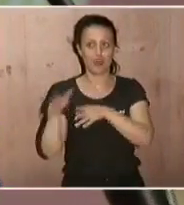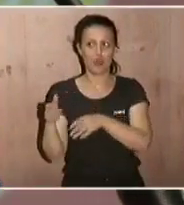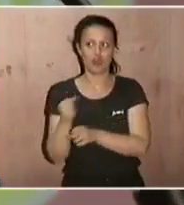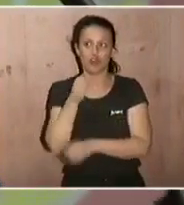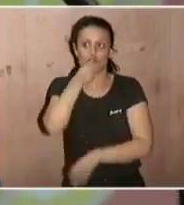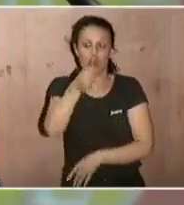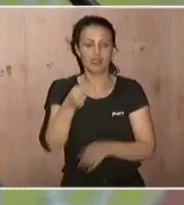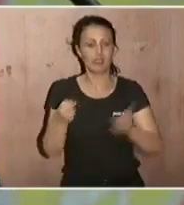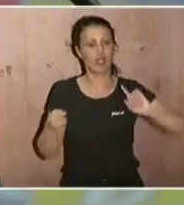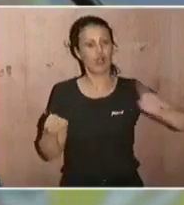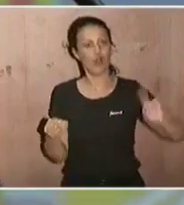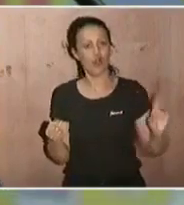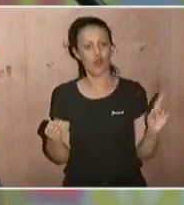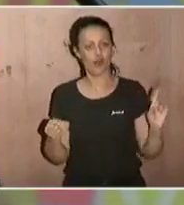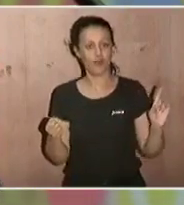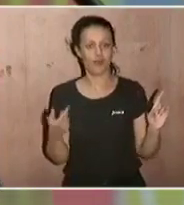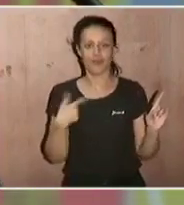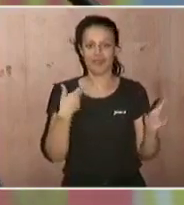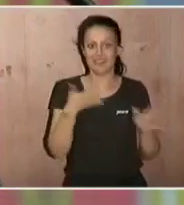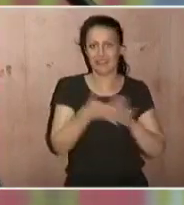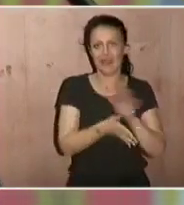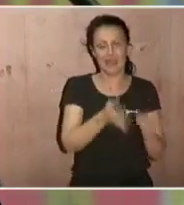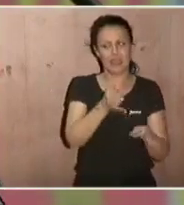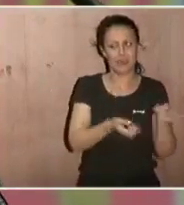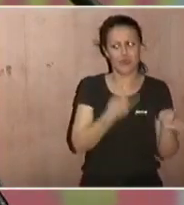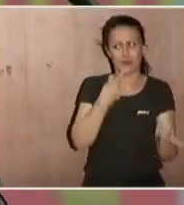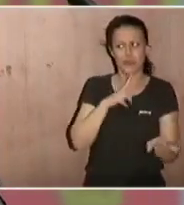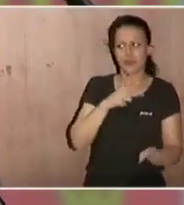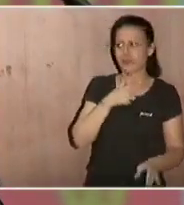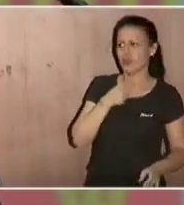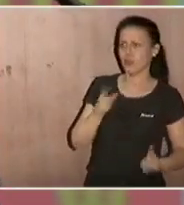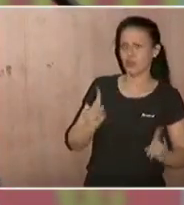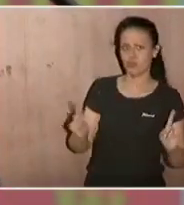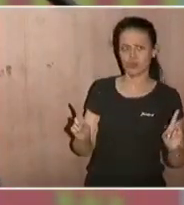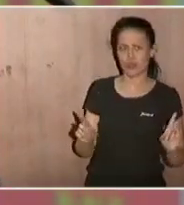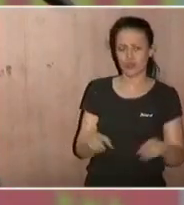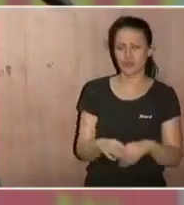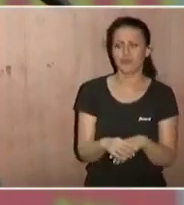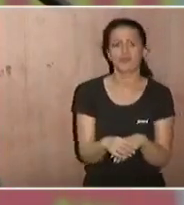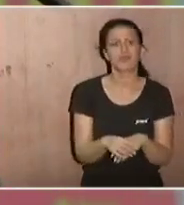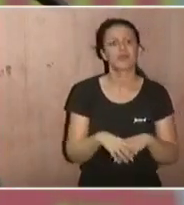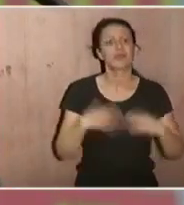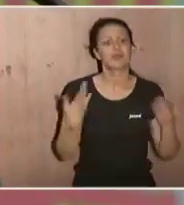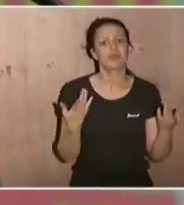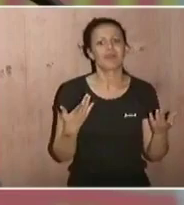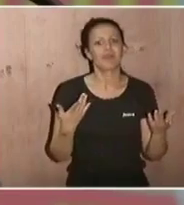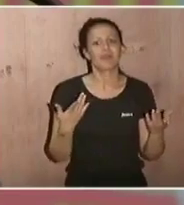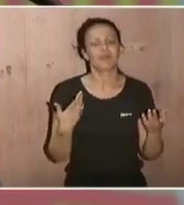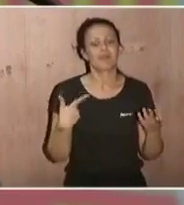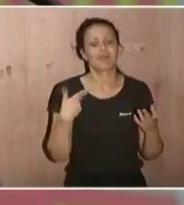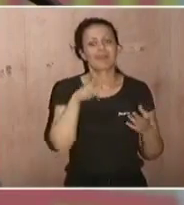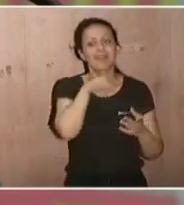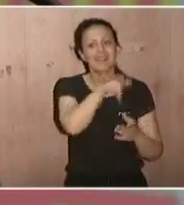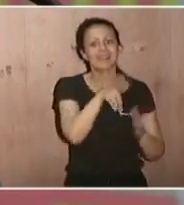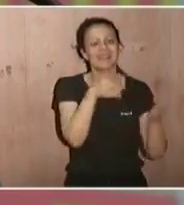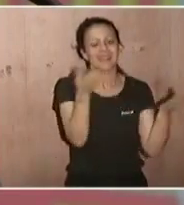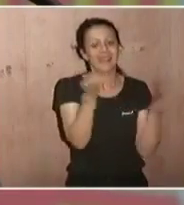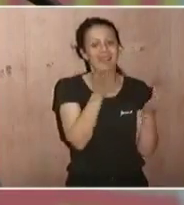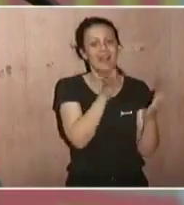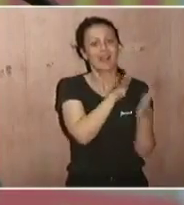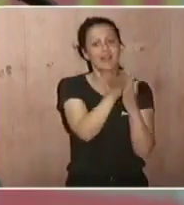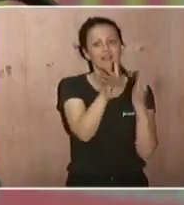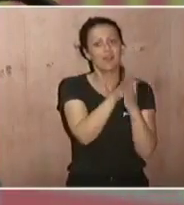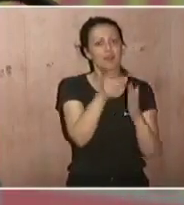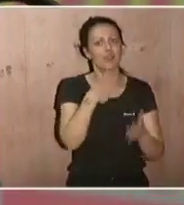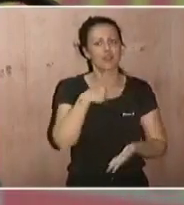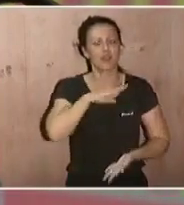vista por el tribunal que me había tocado. Tuvo que ser el propio Entrena el que aclarara la cuestión, porque yo no